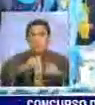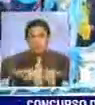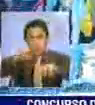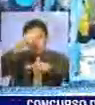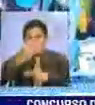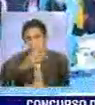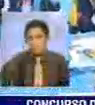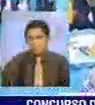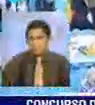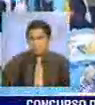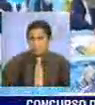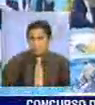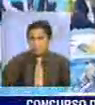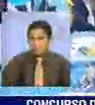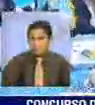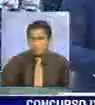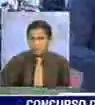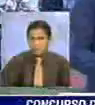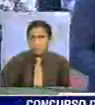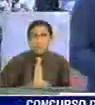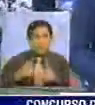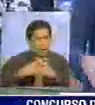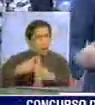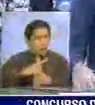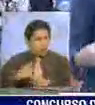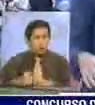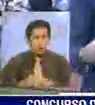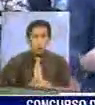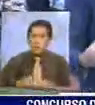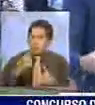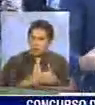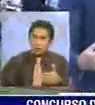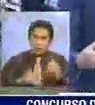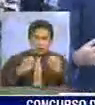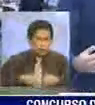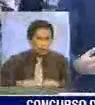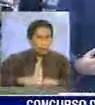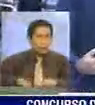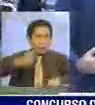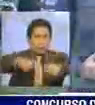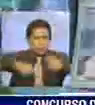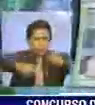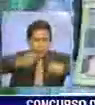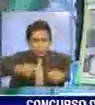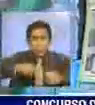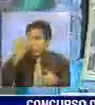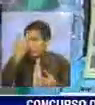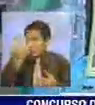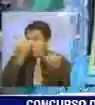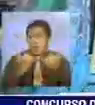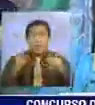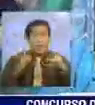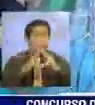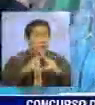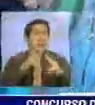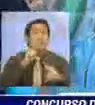información. Claro que sí, Henry. Entonces, que resuenen los tambores, porque es el momento de conocer